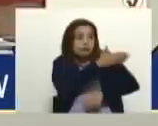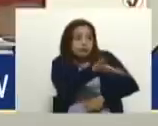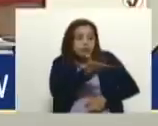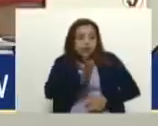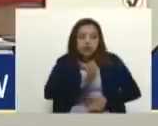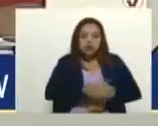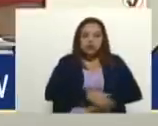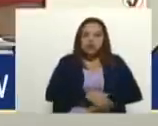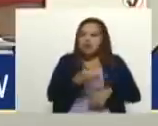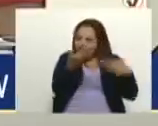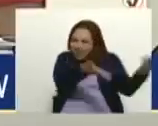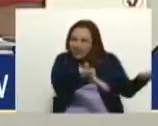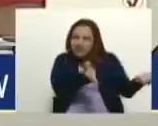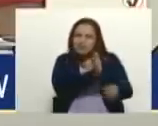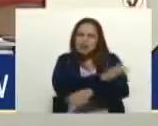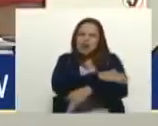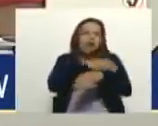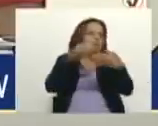Esa es la oposición.